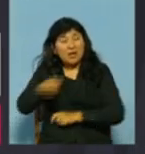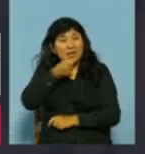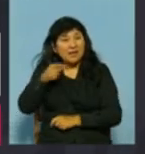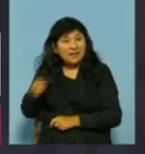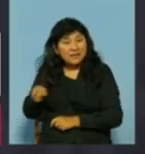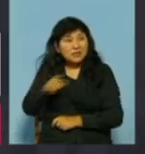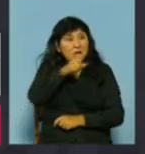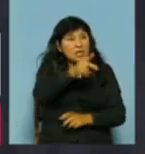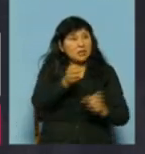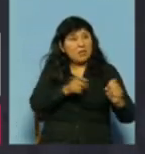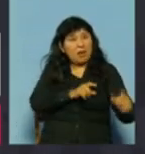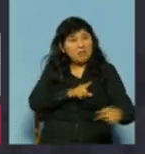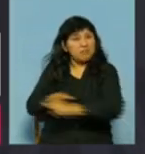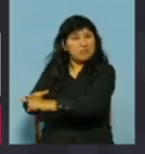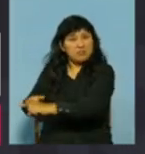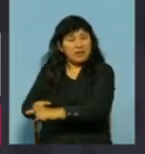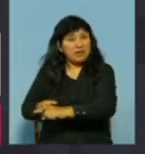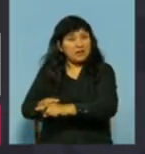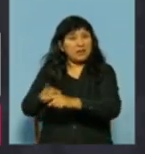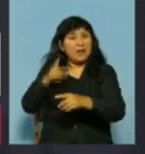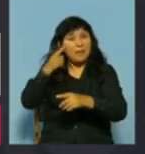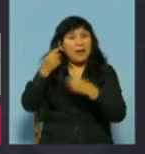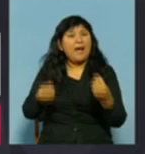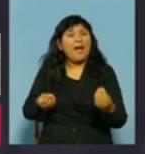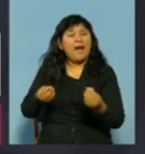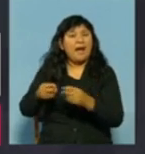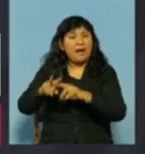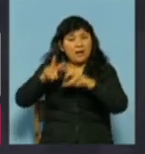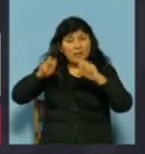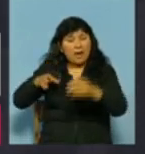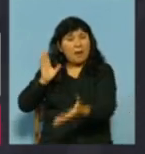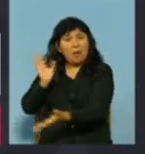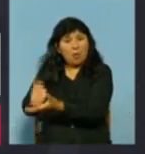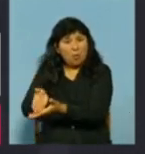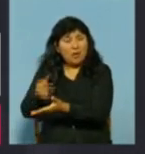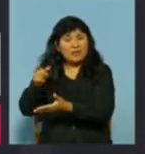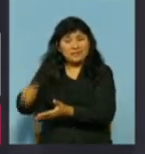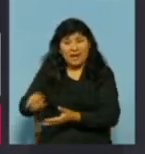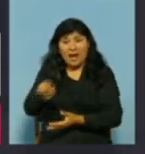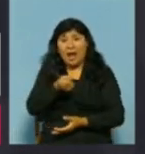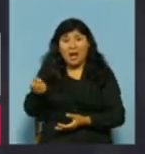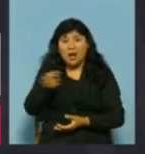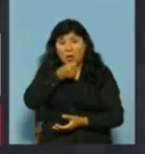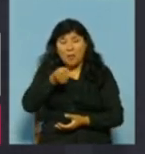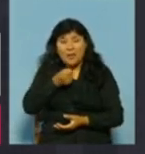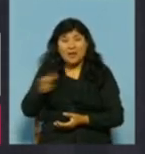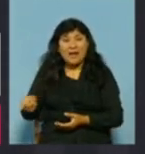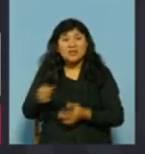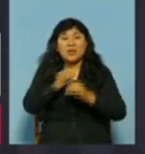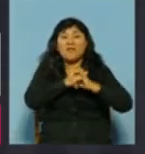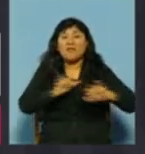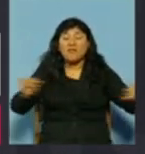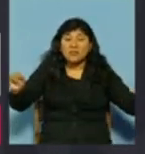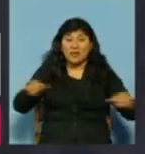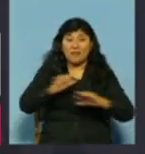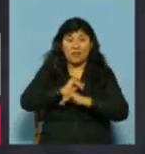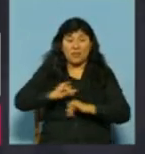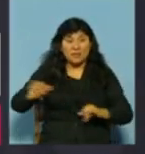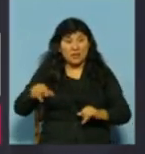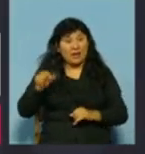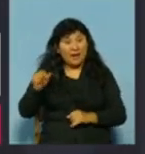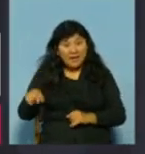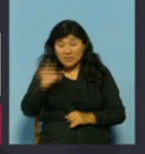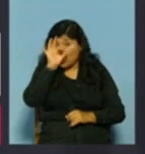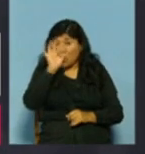iniciándole juicios o iniciándole causas a los periodistas que difunden la información. Es realmente